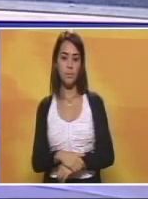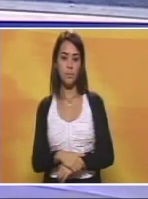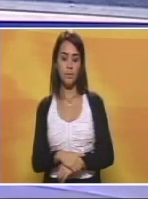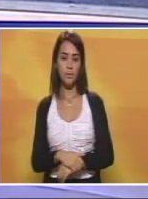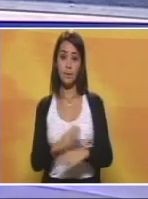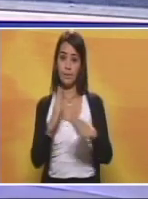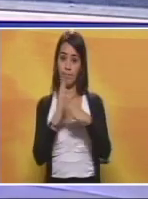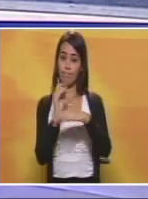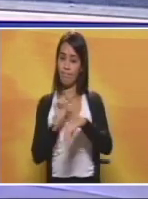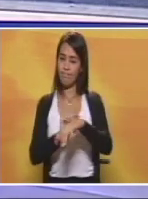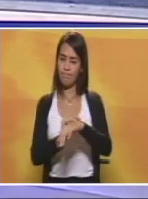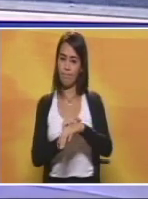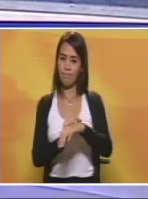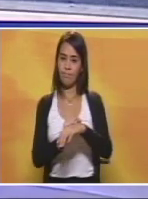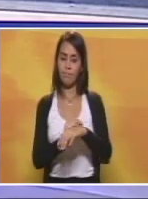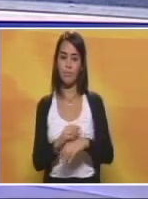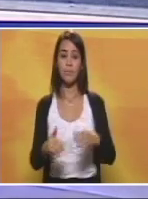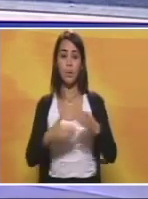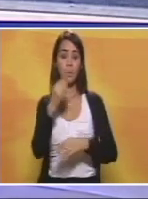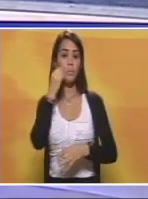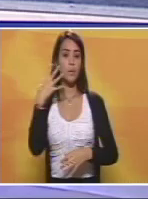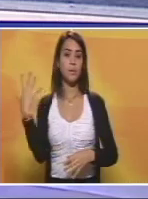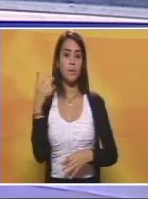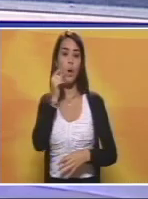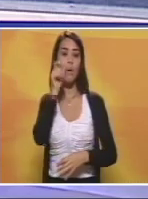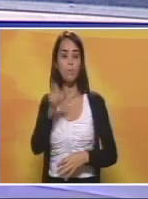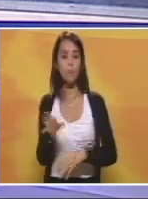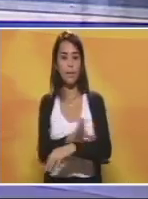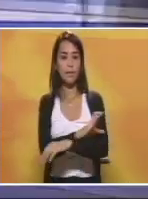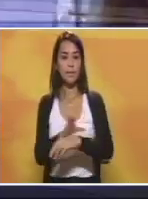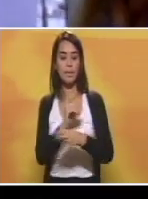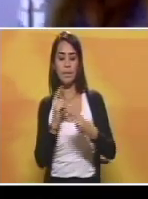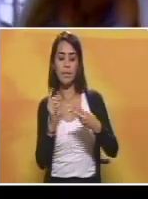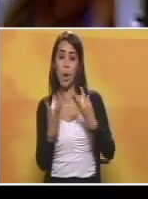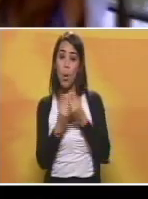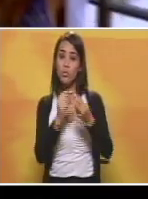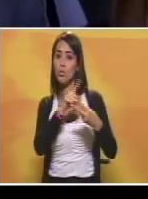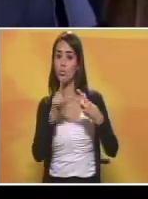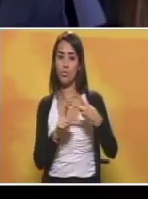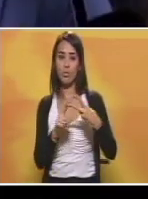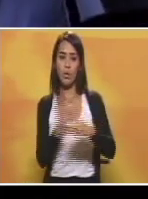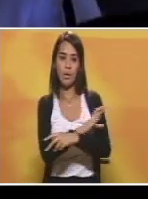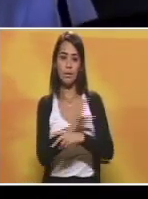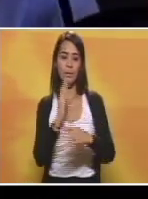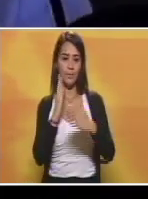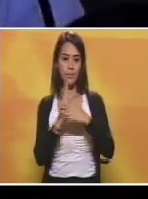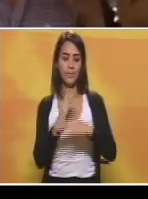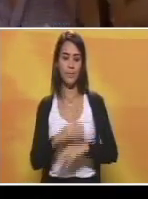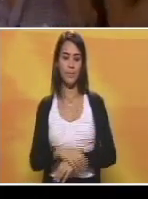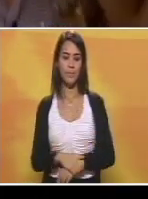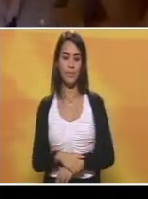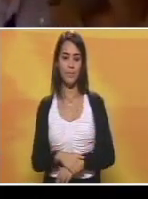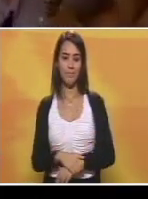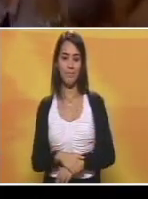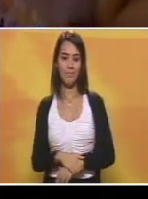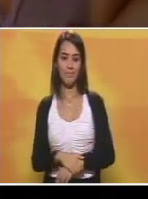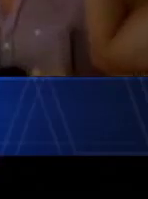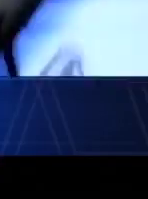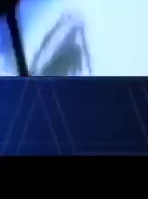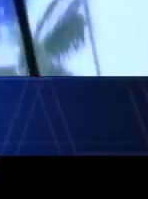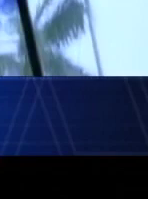en breve estreno jonathan moly junto a bryant y dos los detalles con karen cuándo